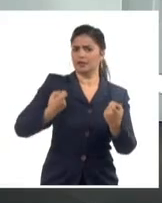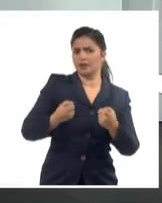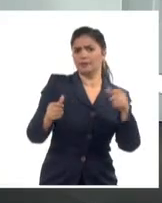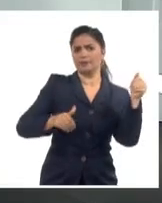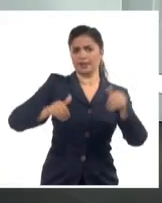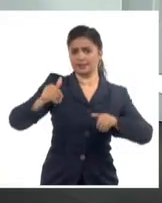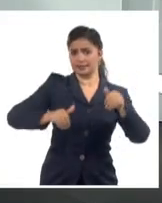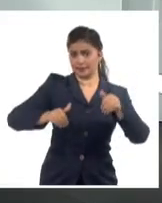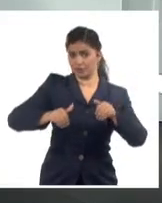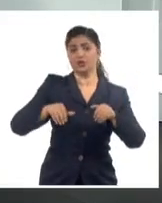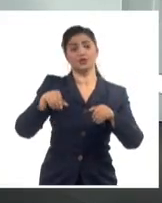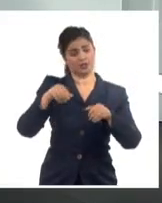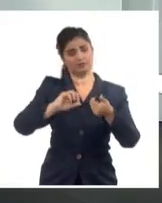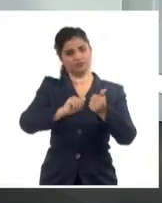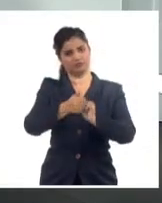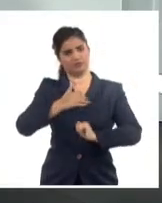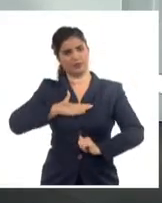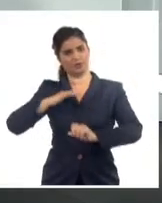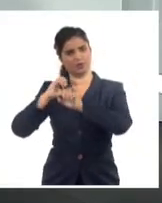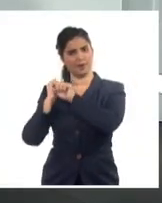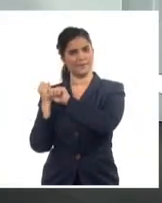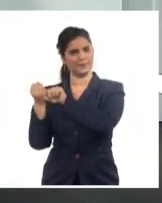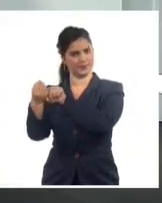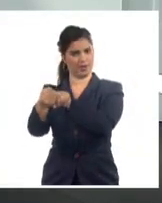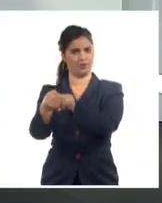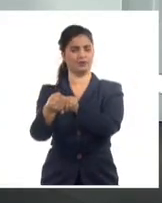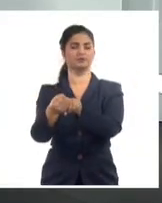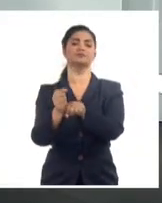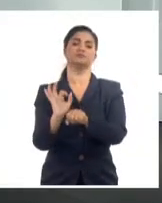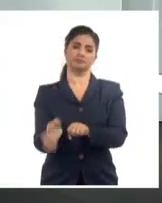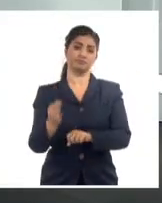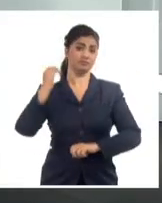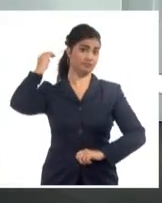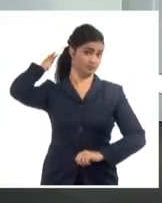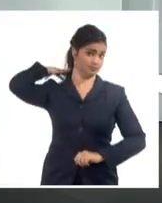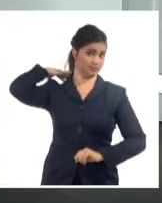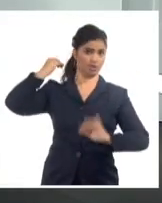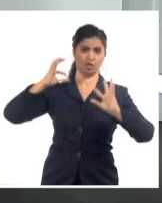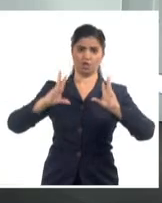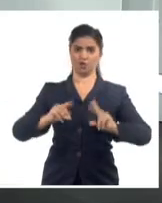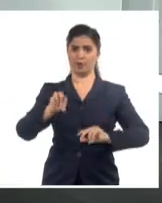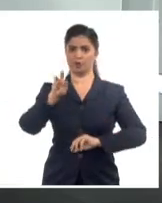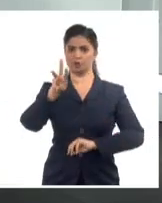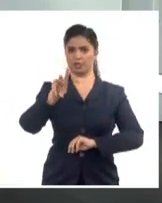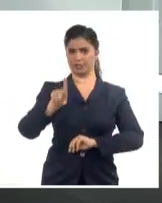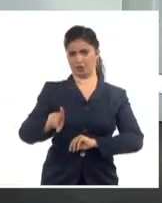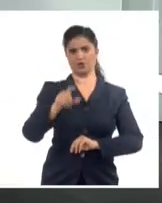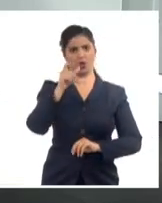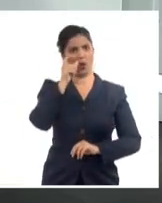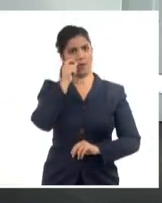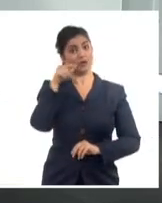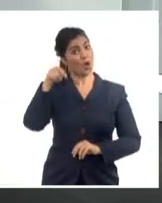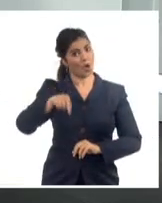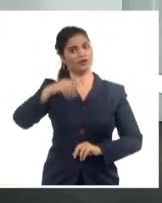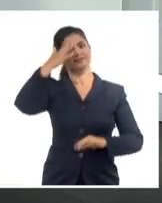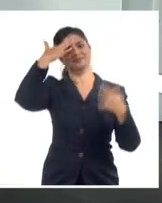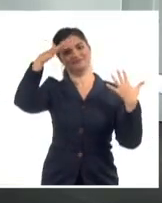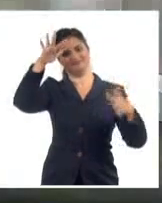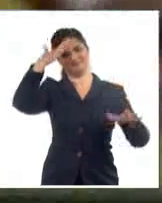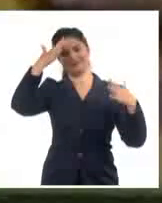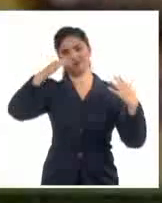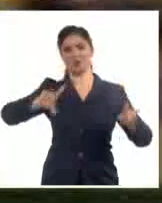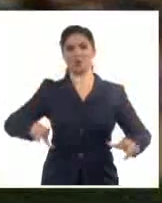nuestra gran pasión, el béisbol. El mítico número 31 de los equipos de la capital hoy está de cumpleaños.